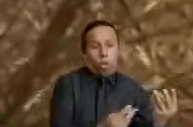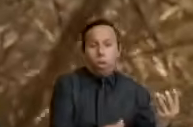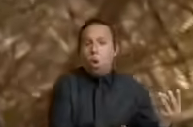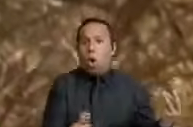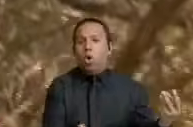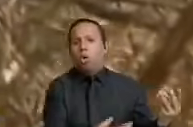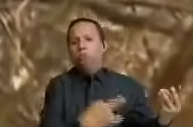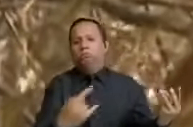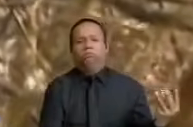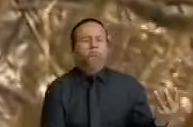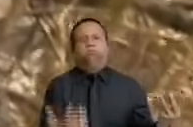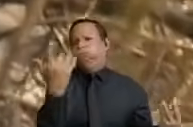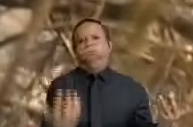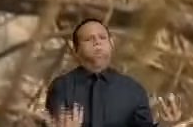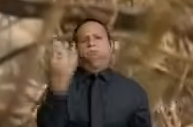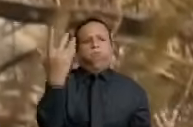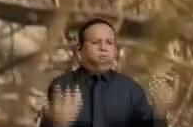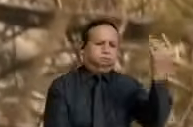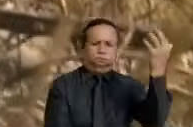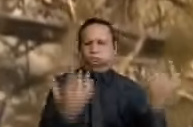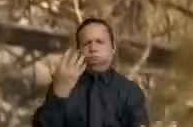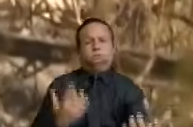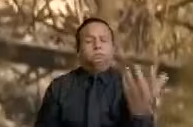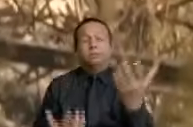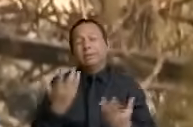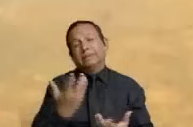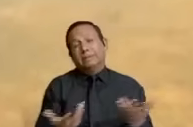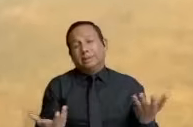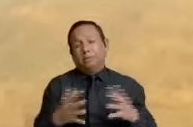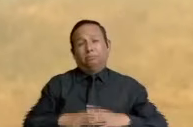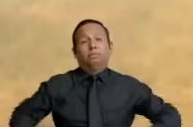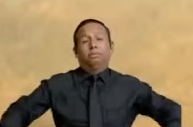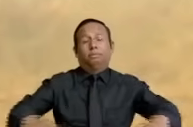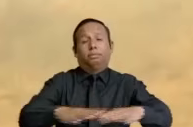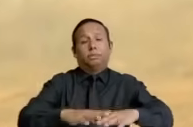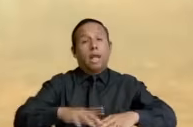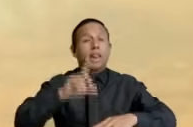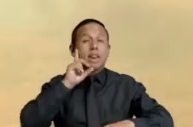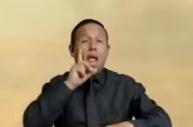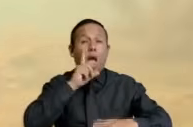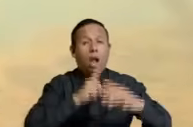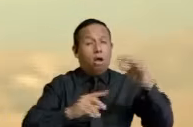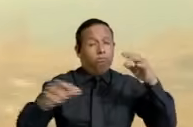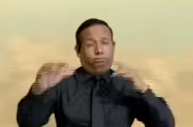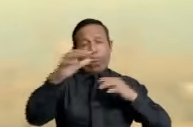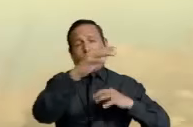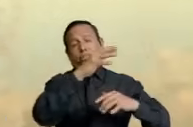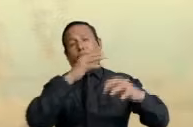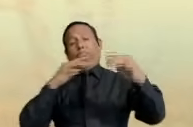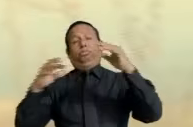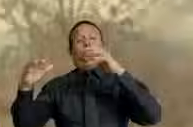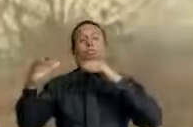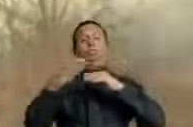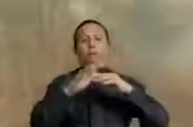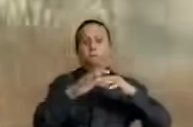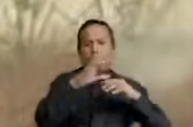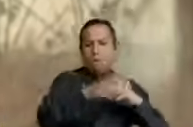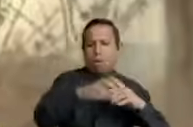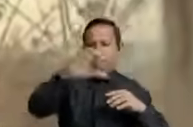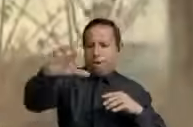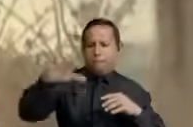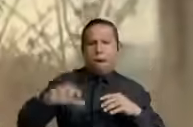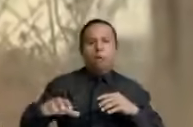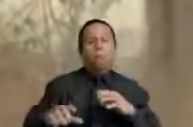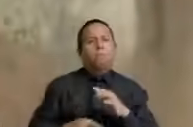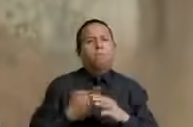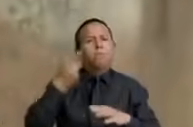resguardar lo que es a las viviendas de los señores moradores del sector El humo alcanzó a todo el sector de la tola chica y baja primera vez que